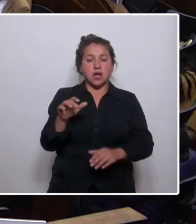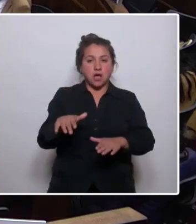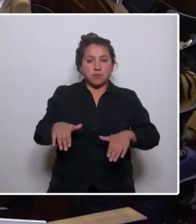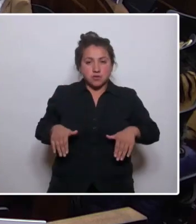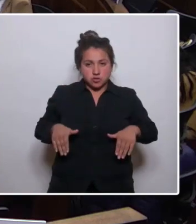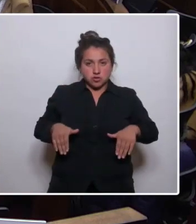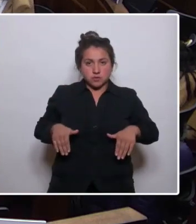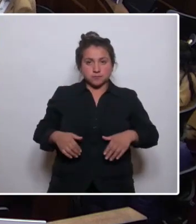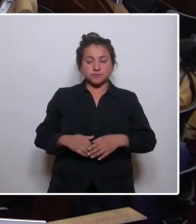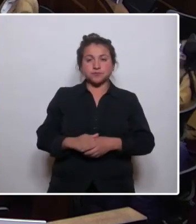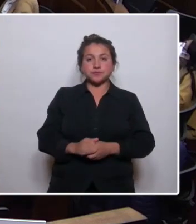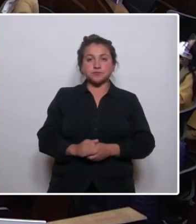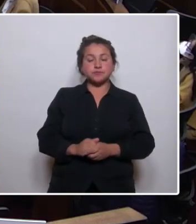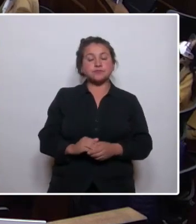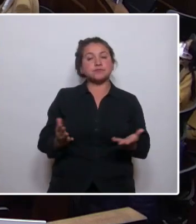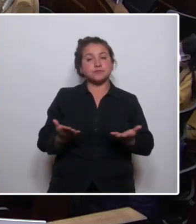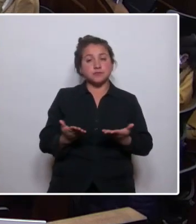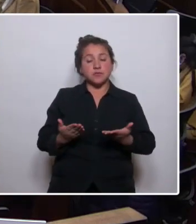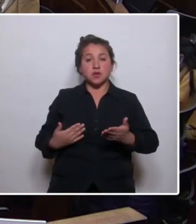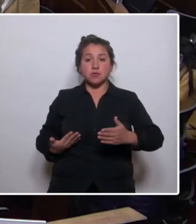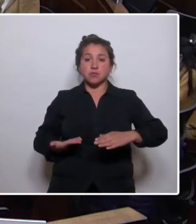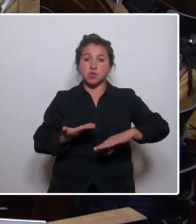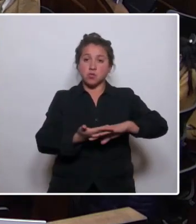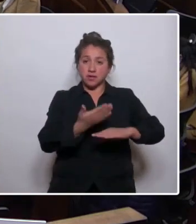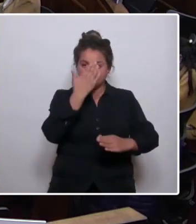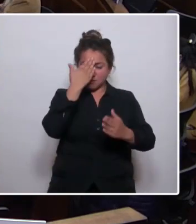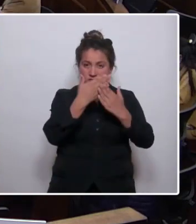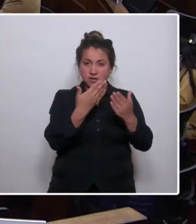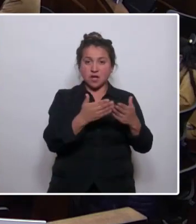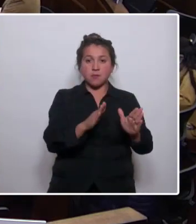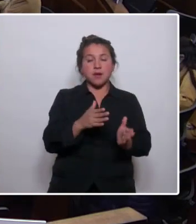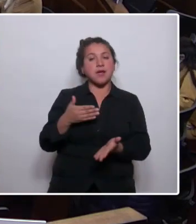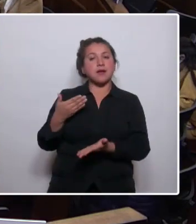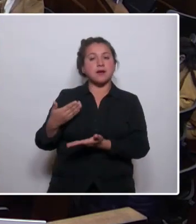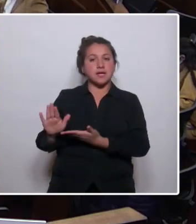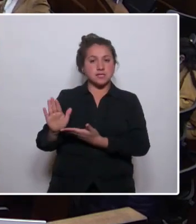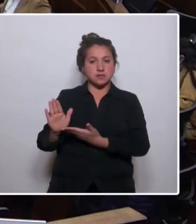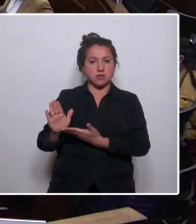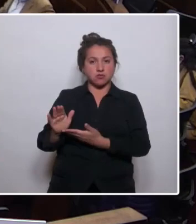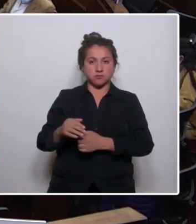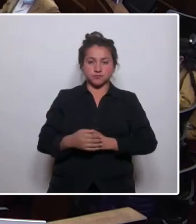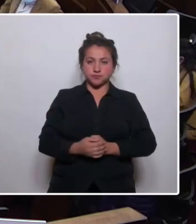abstenciones. Por lo tanto, la propuesta de Frente Amplio está rechazada.